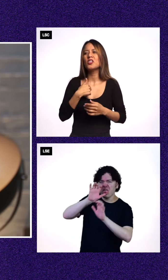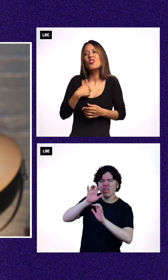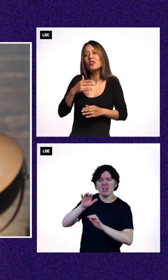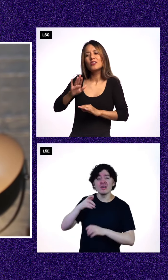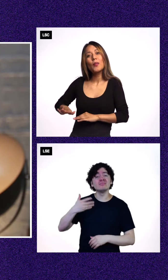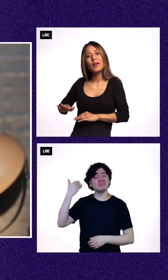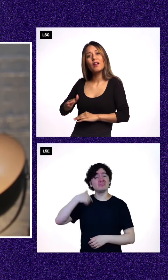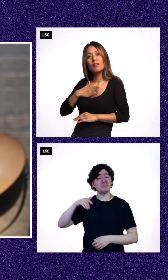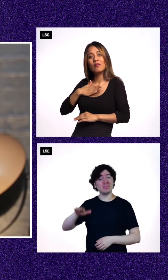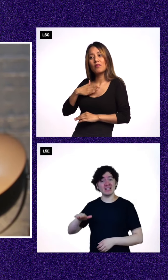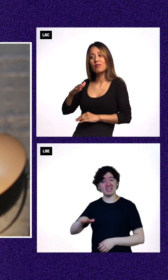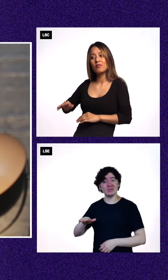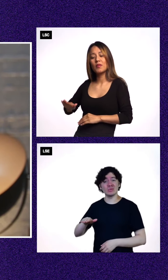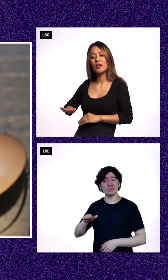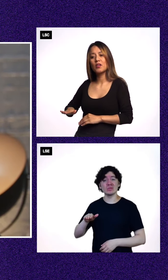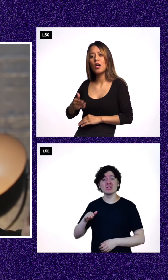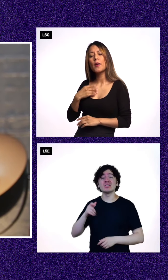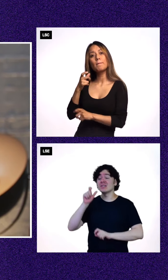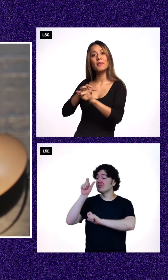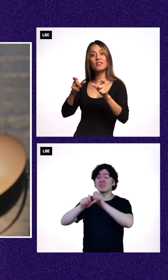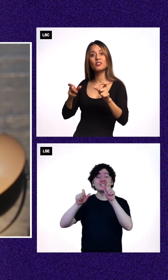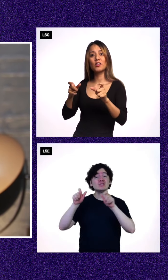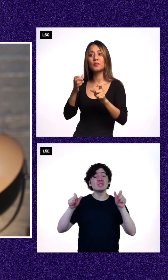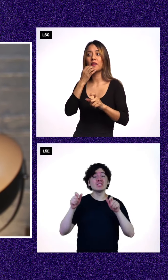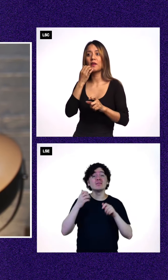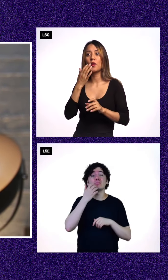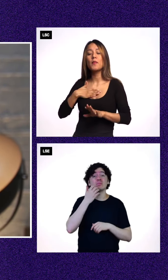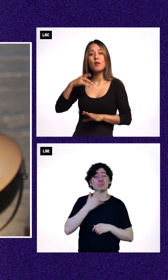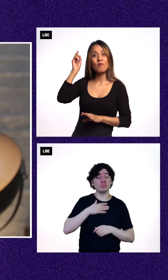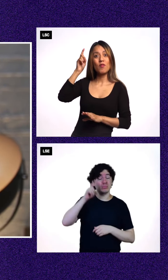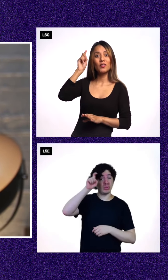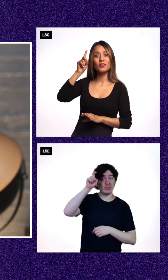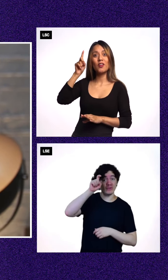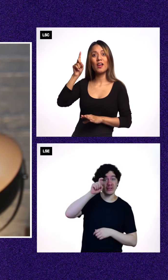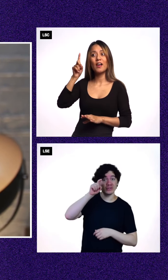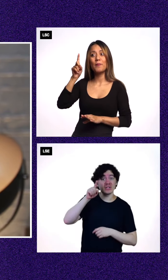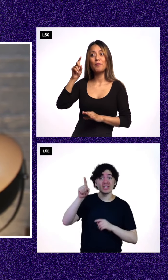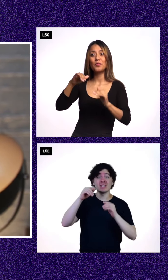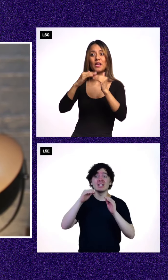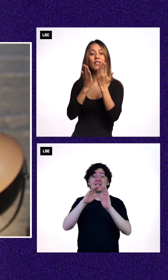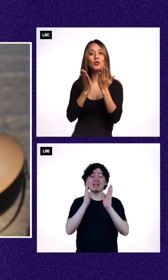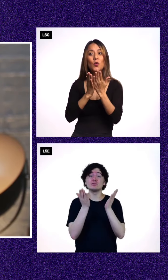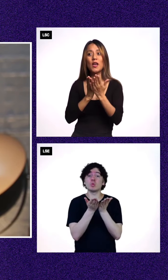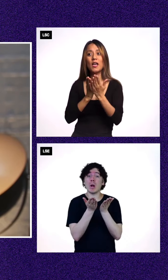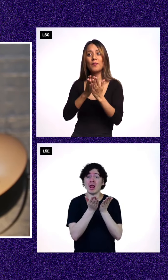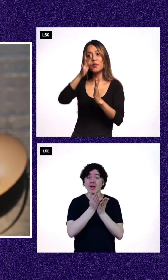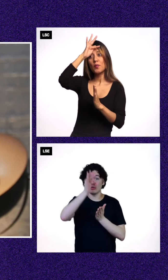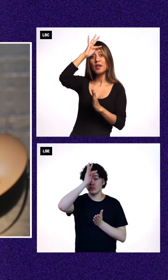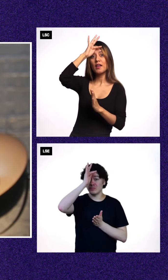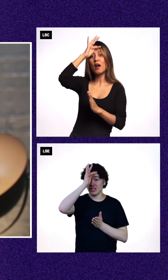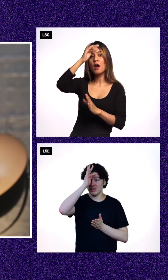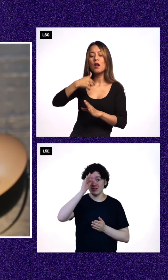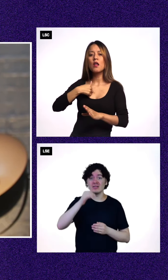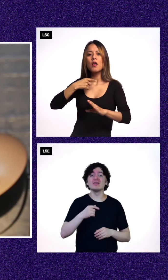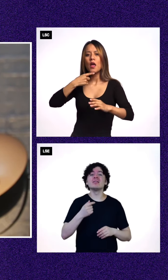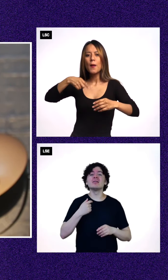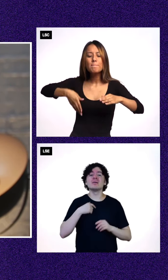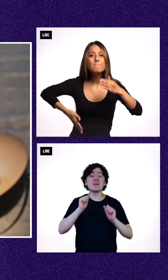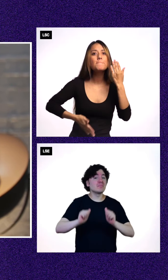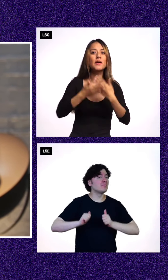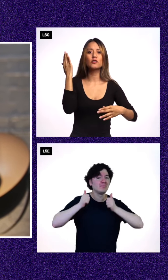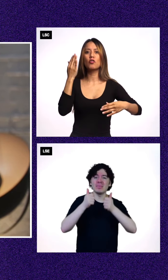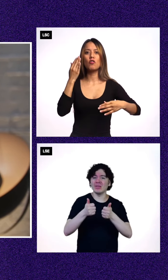que destacaron en mi vida. La señora Anderson, mi profesora de escuela dominical, cuando era un niño, me señaló con su dedo y comenzó a profetizar